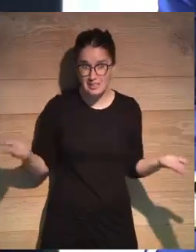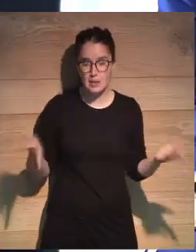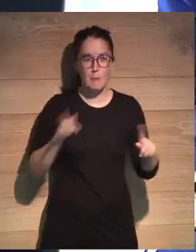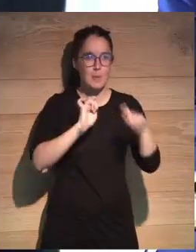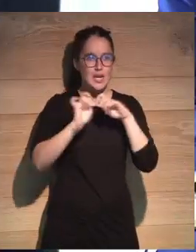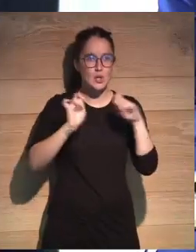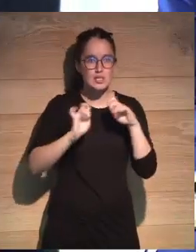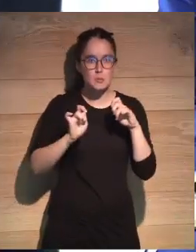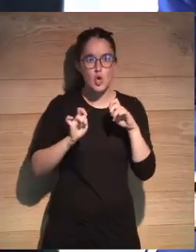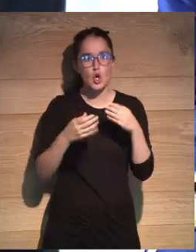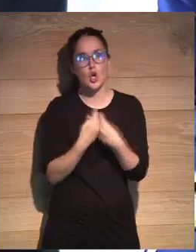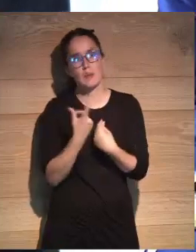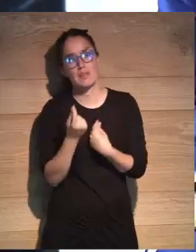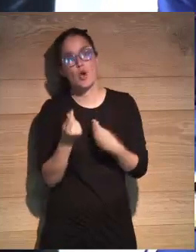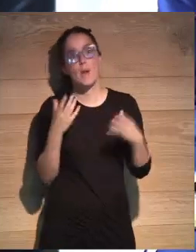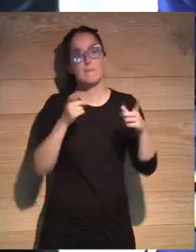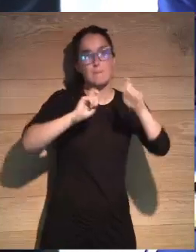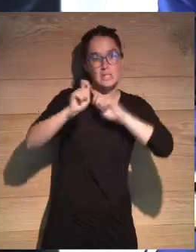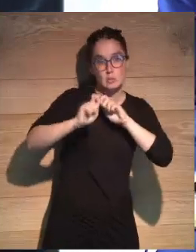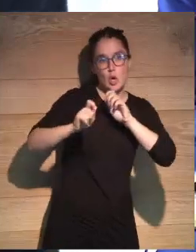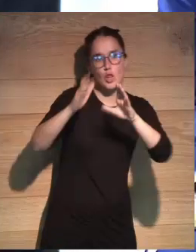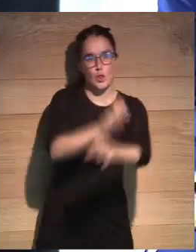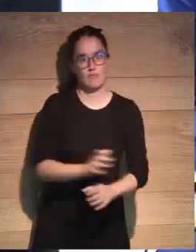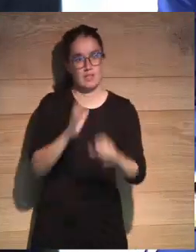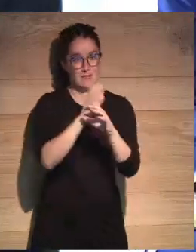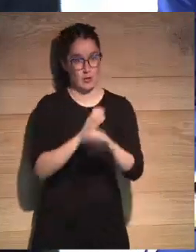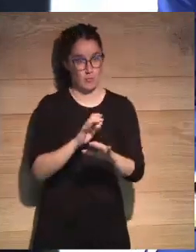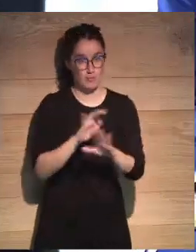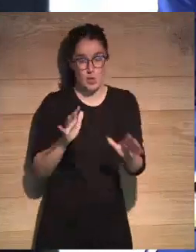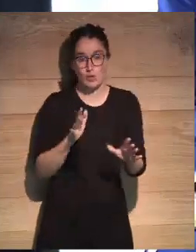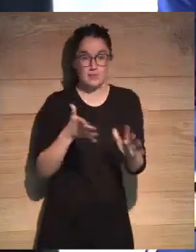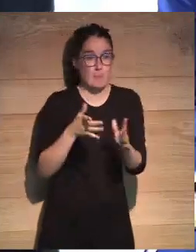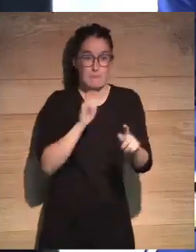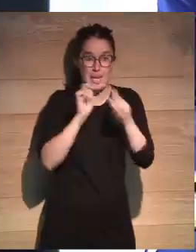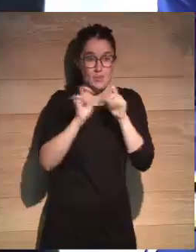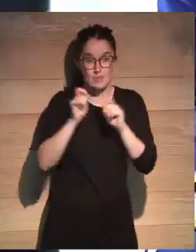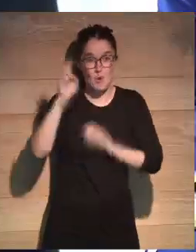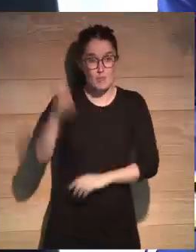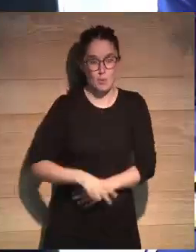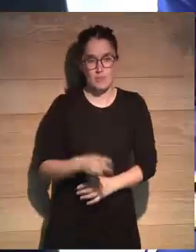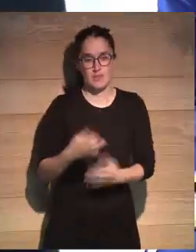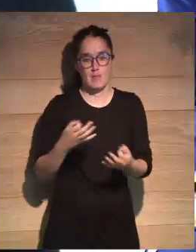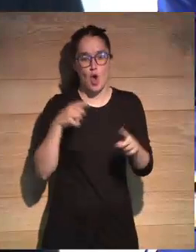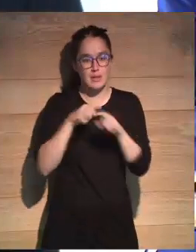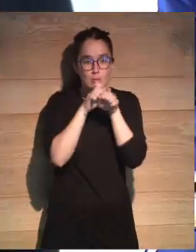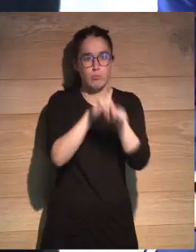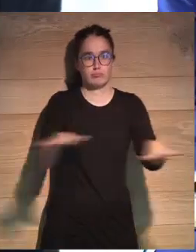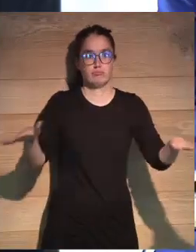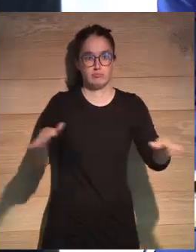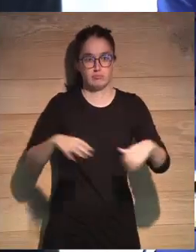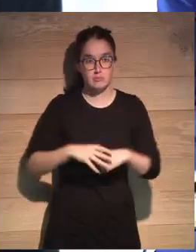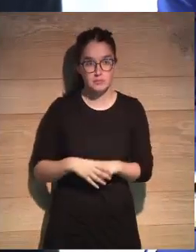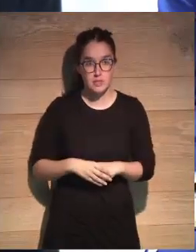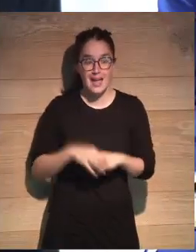hacer periodismo que tiene un apellido, que es periodismo científico, pero es hacer periodismo, conseguir que te lean, conseguir llegar al público